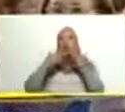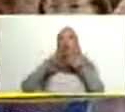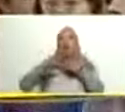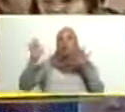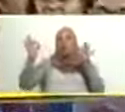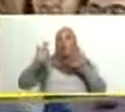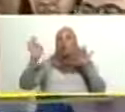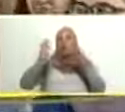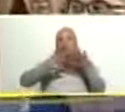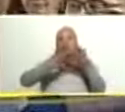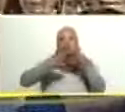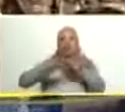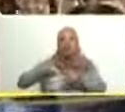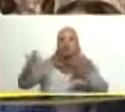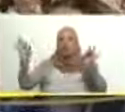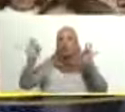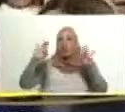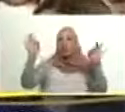¡Comuna!